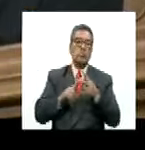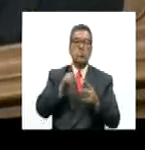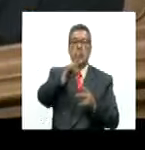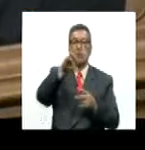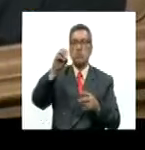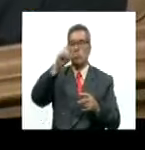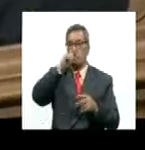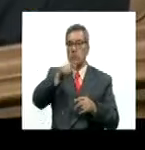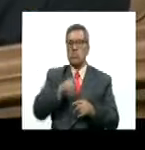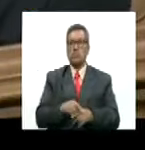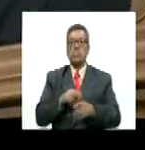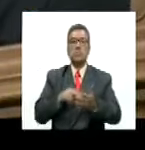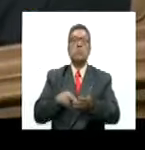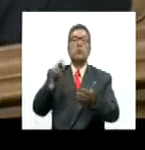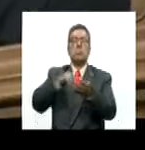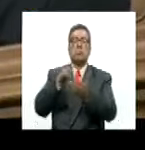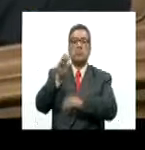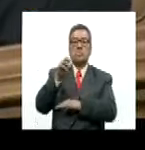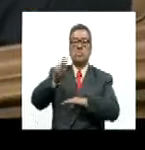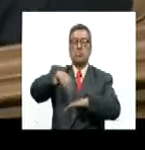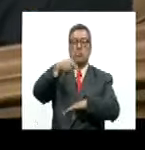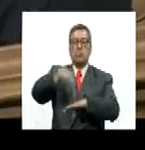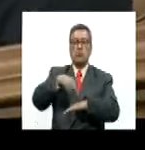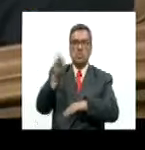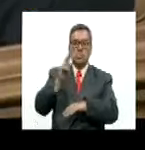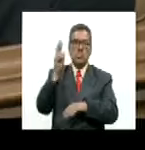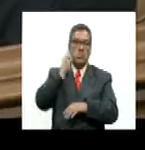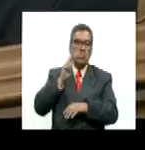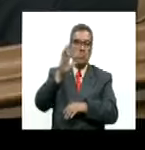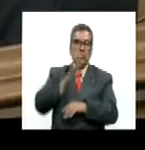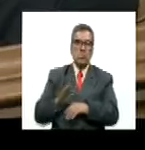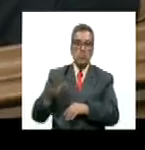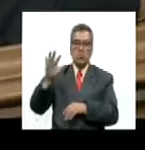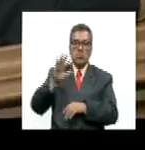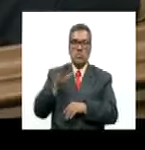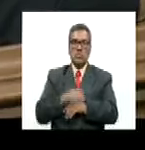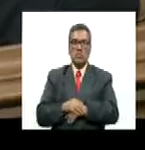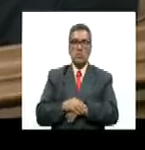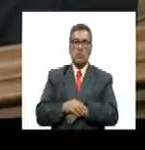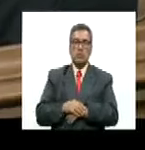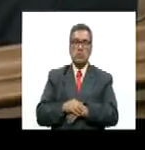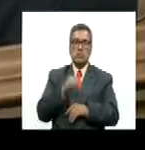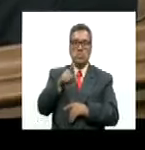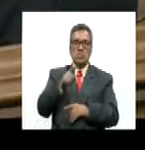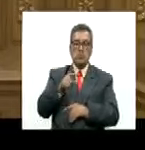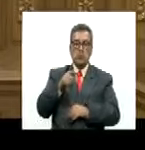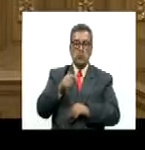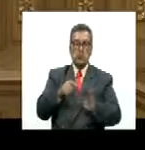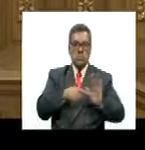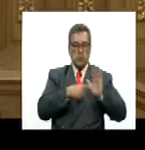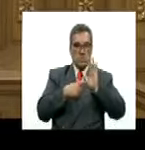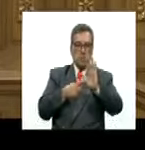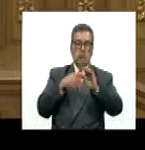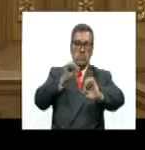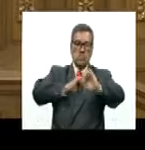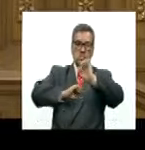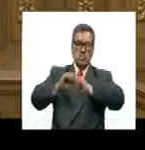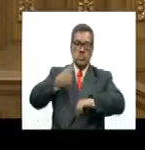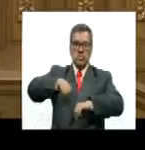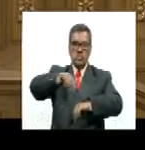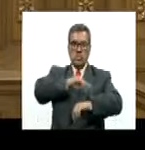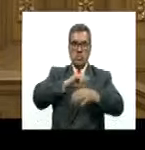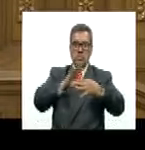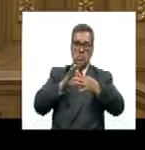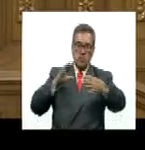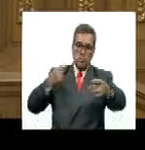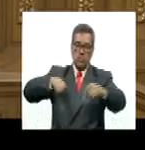años, vamos desde la Asamblea Nacional de la República Bolivariana de Venezuela de frente en la defensa de nuestra